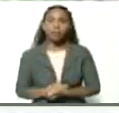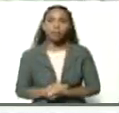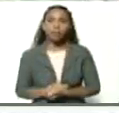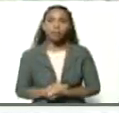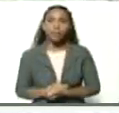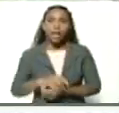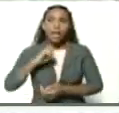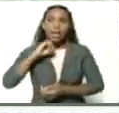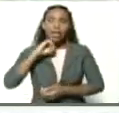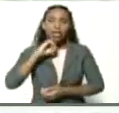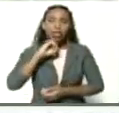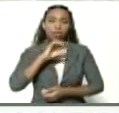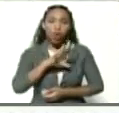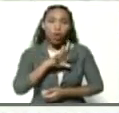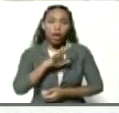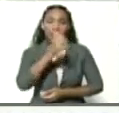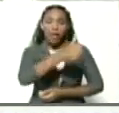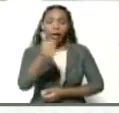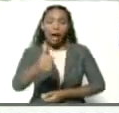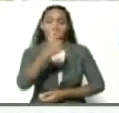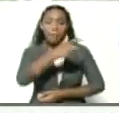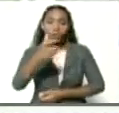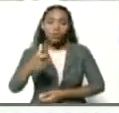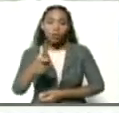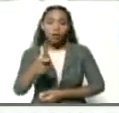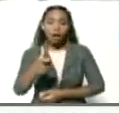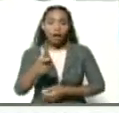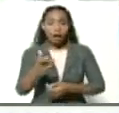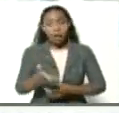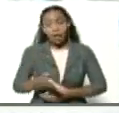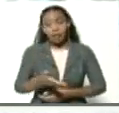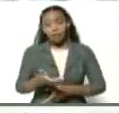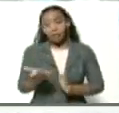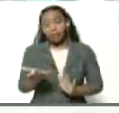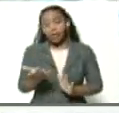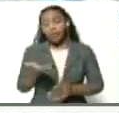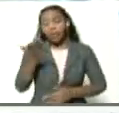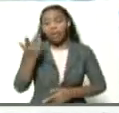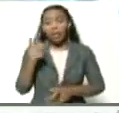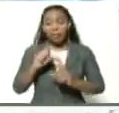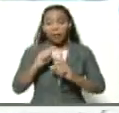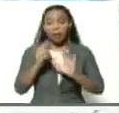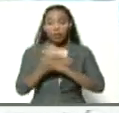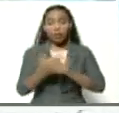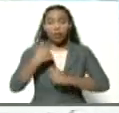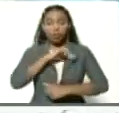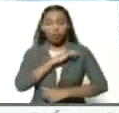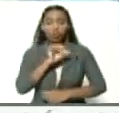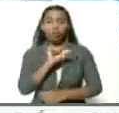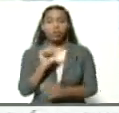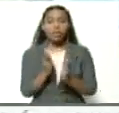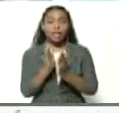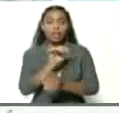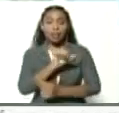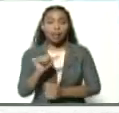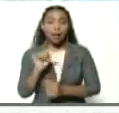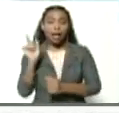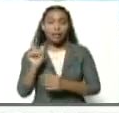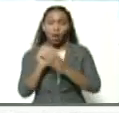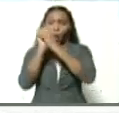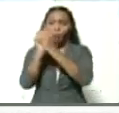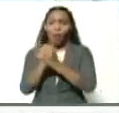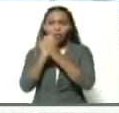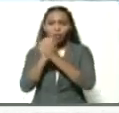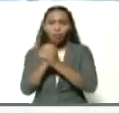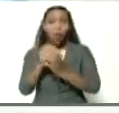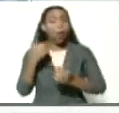de la historia de cada quien, valga la expresión. Hemos tenido una Semana Santa, bueno, de oración